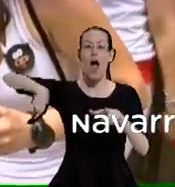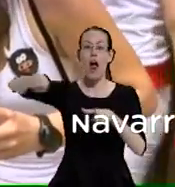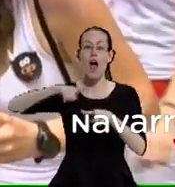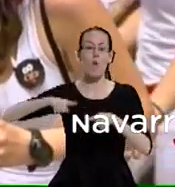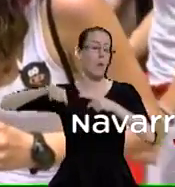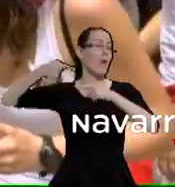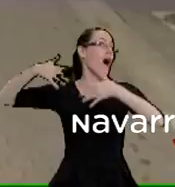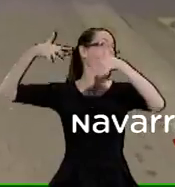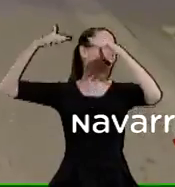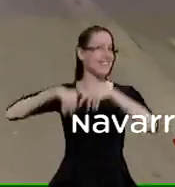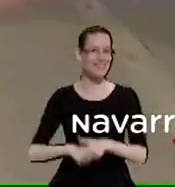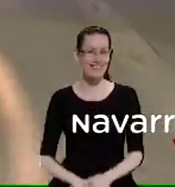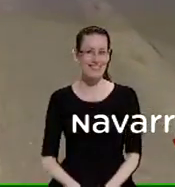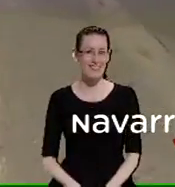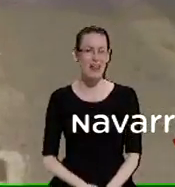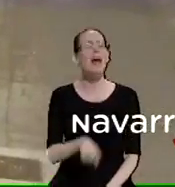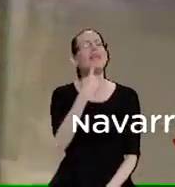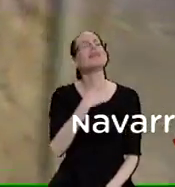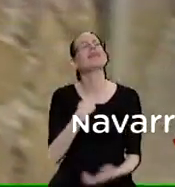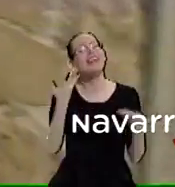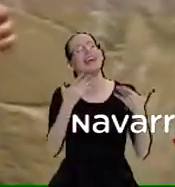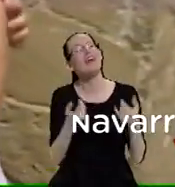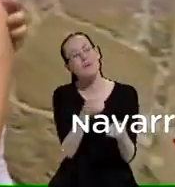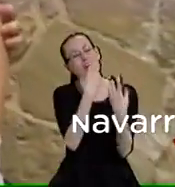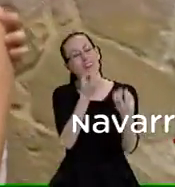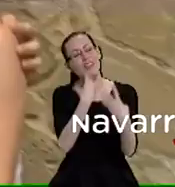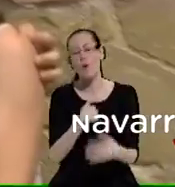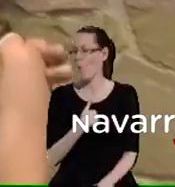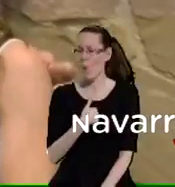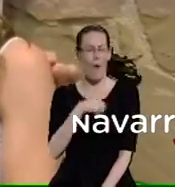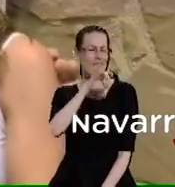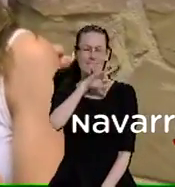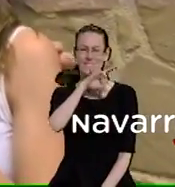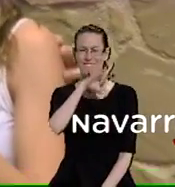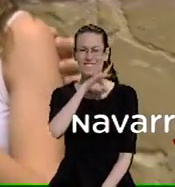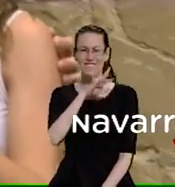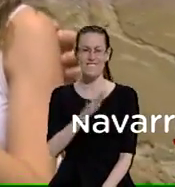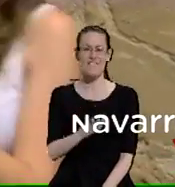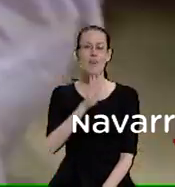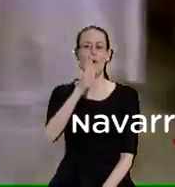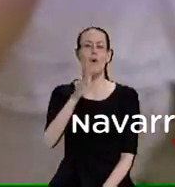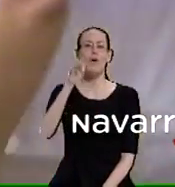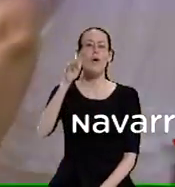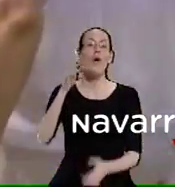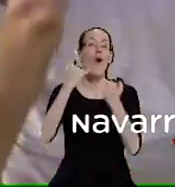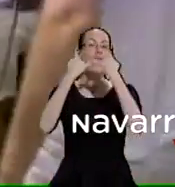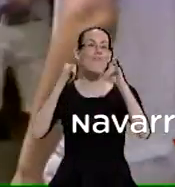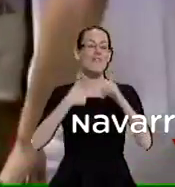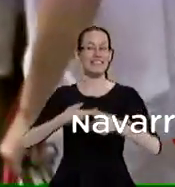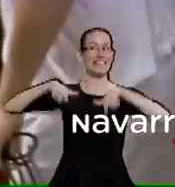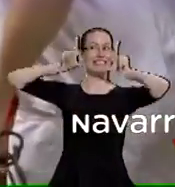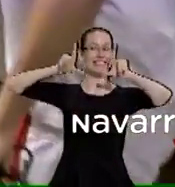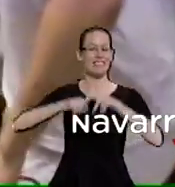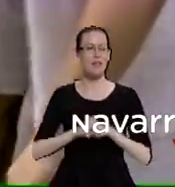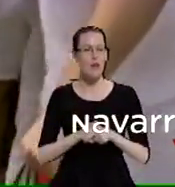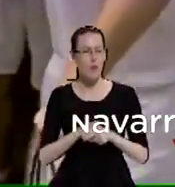Dios dirá, a ver lo que pasa. ¿Qué nos tienes que decir? A ver, cuéntanos. Estoy súper contenta por salir en fiestas. Veo que tenéis aquí mucho